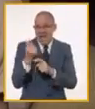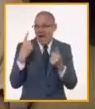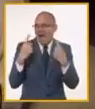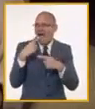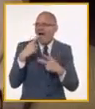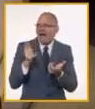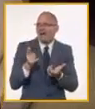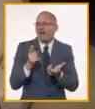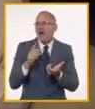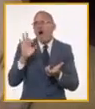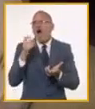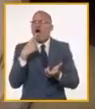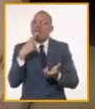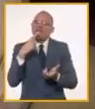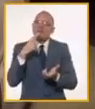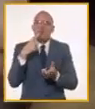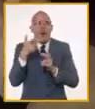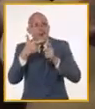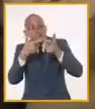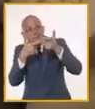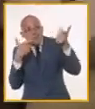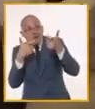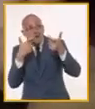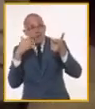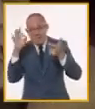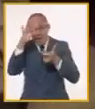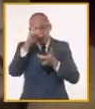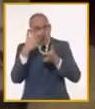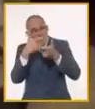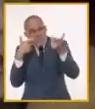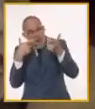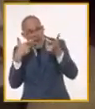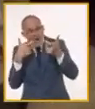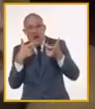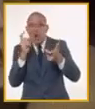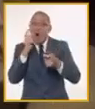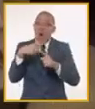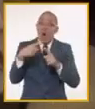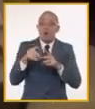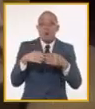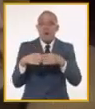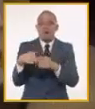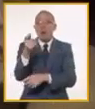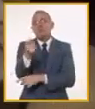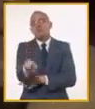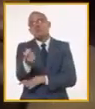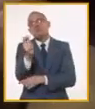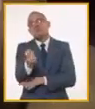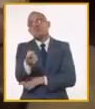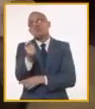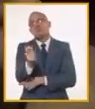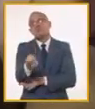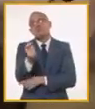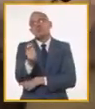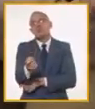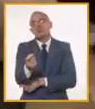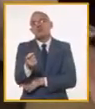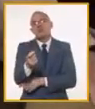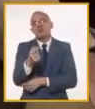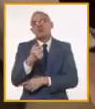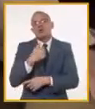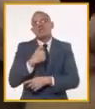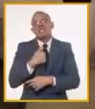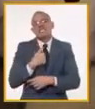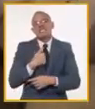cazar un pajarito, como otro que se ponen como ahí a pescar ahí, se pasan el día entero a pescar, que tiene eso, yo no tengo